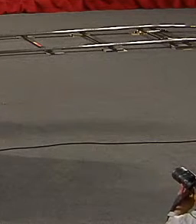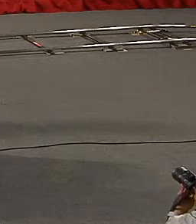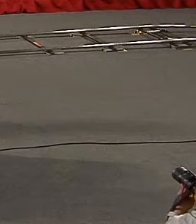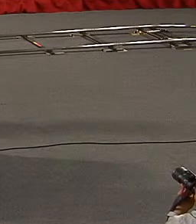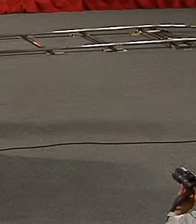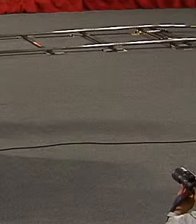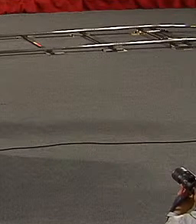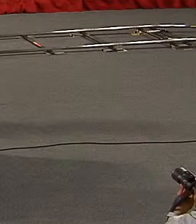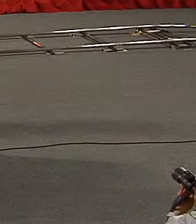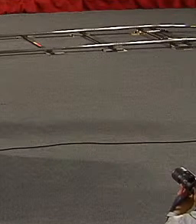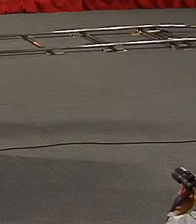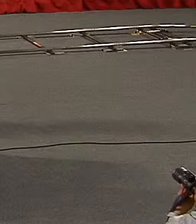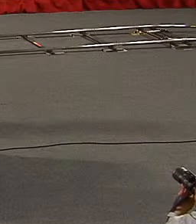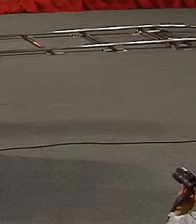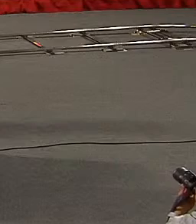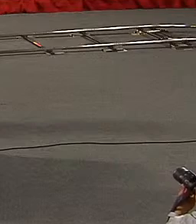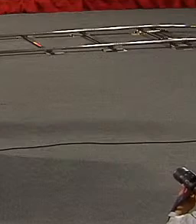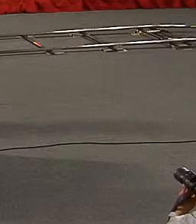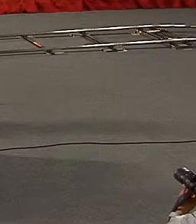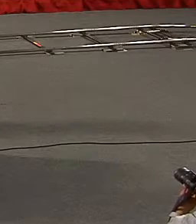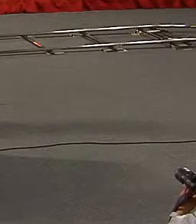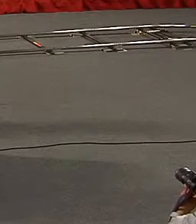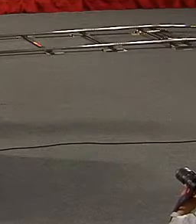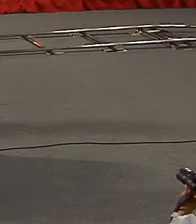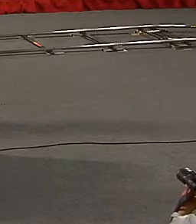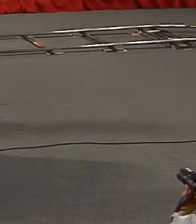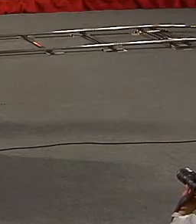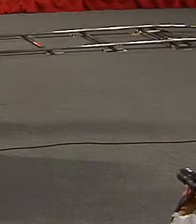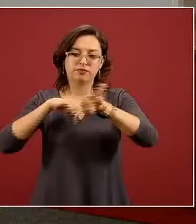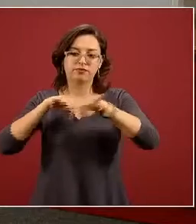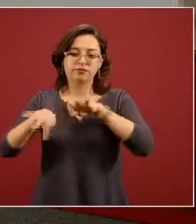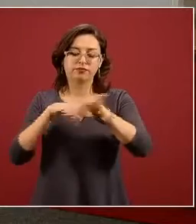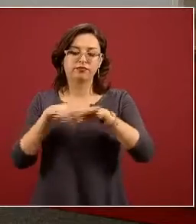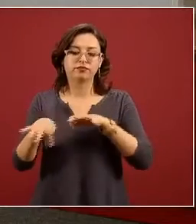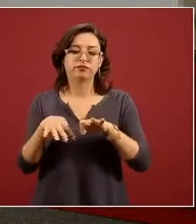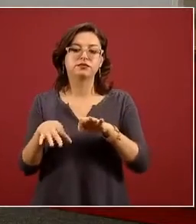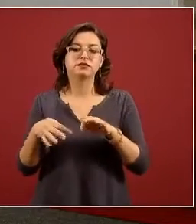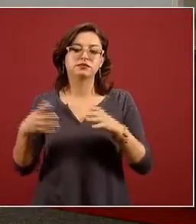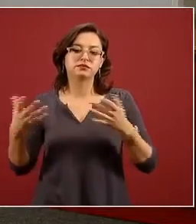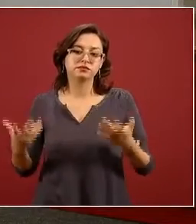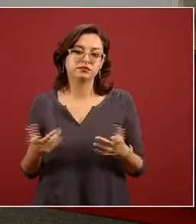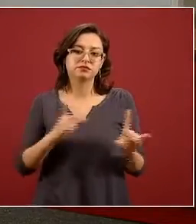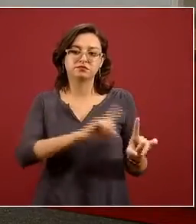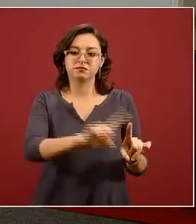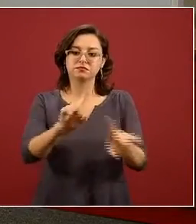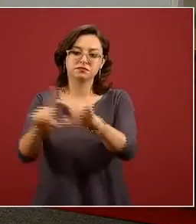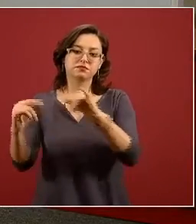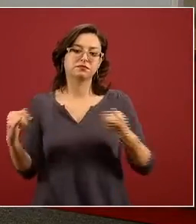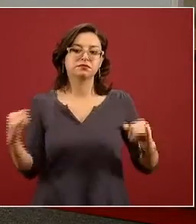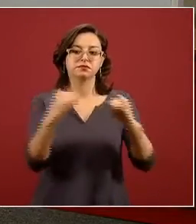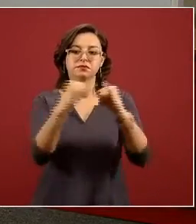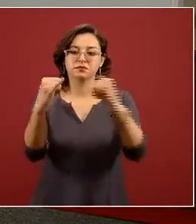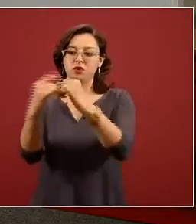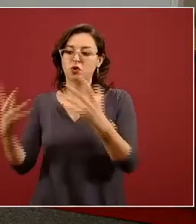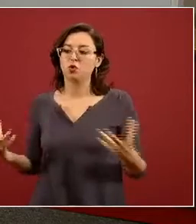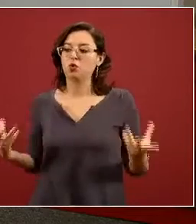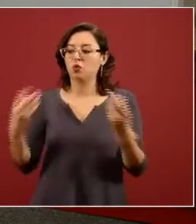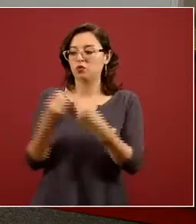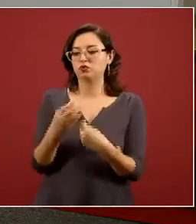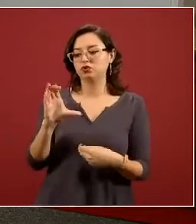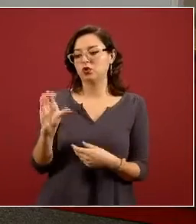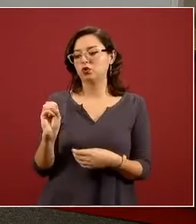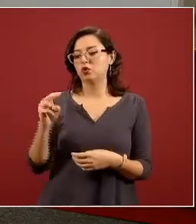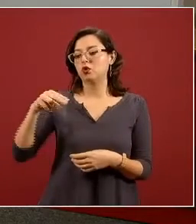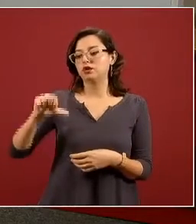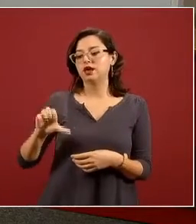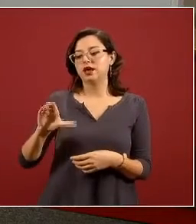consistente y que forma parte del trabajo que hacemos en forma colegiada con el CONACYT, a quien siempre le